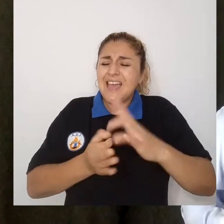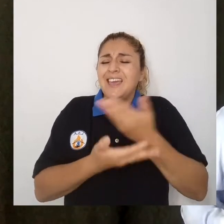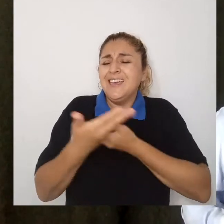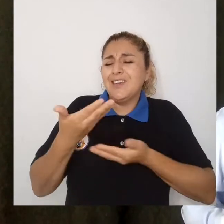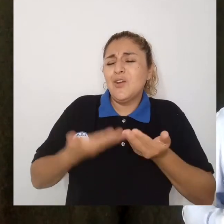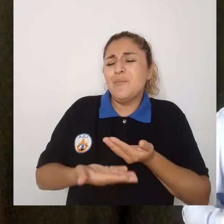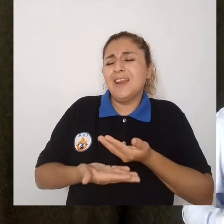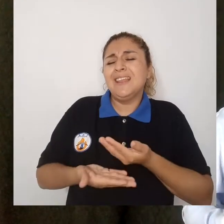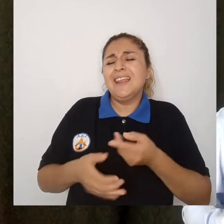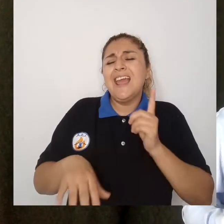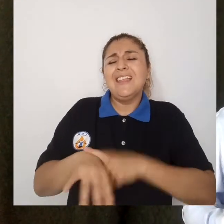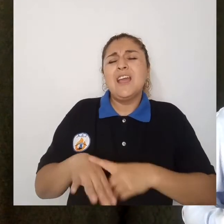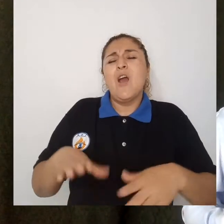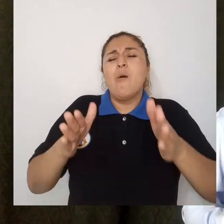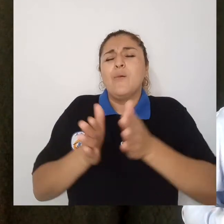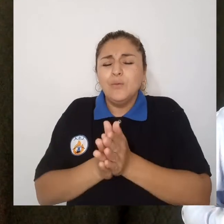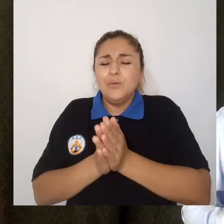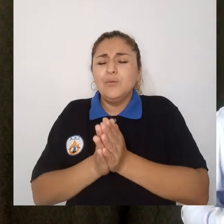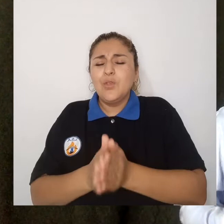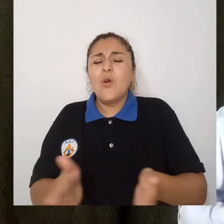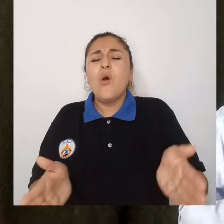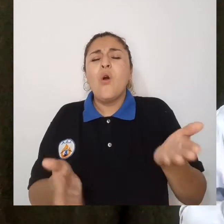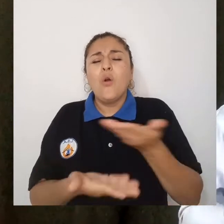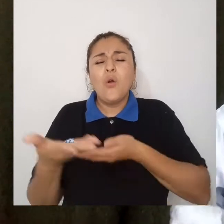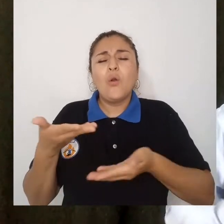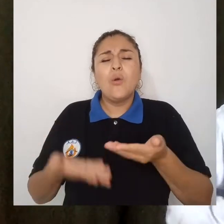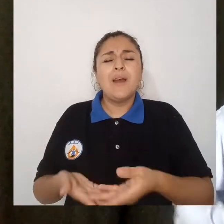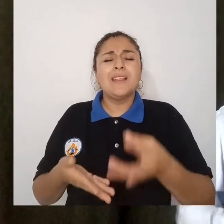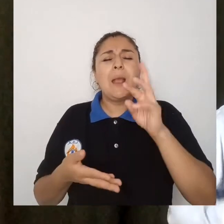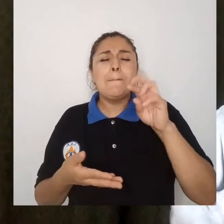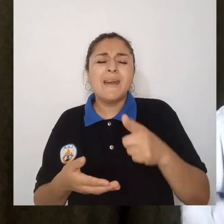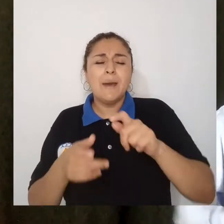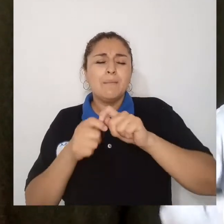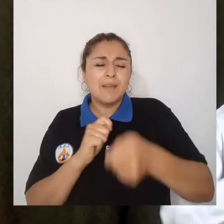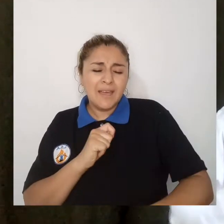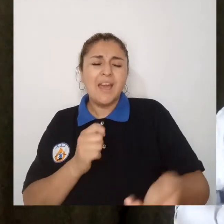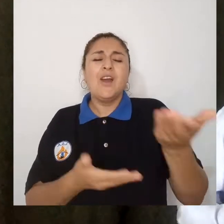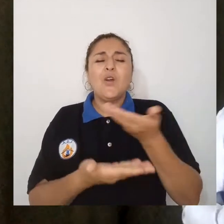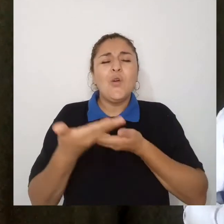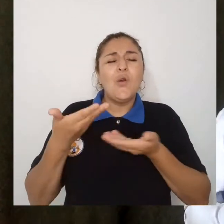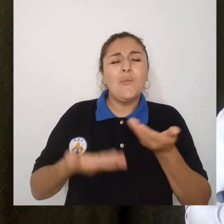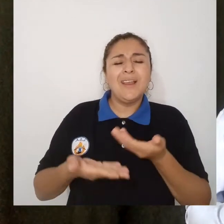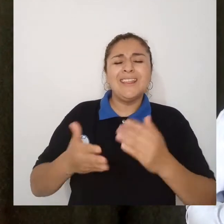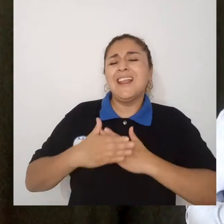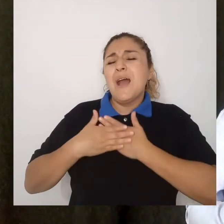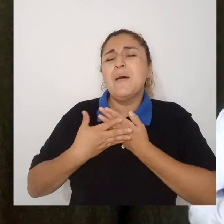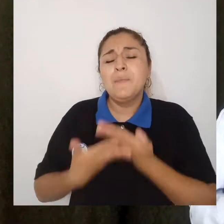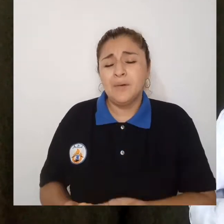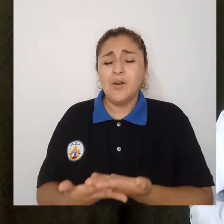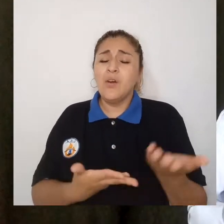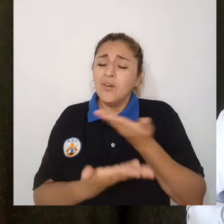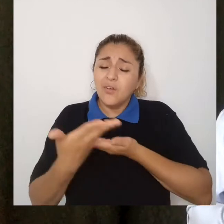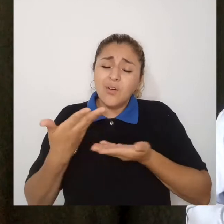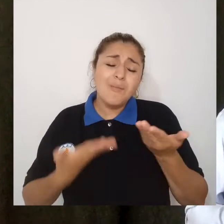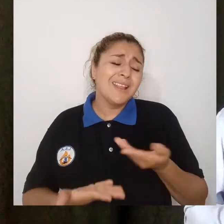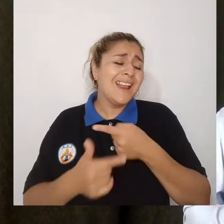del pan en las oraciones en la fe en el amor en la confraternidad y en